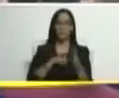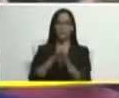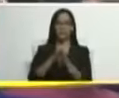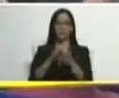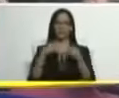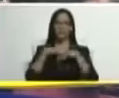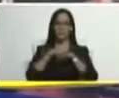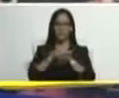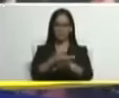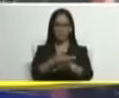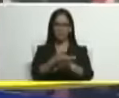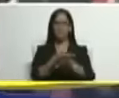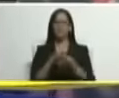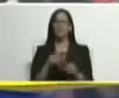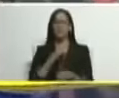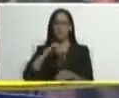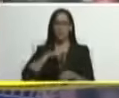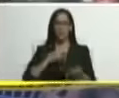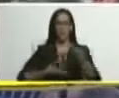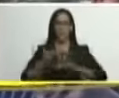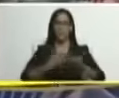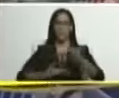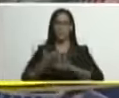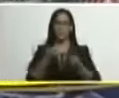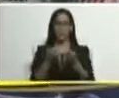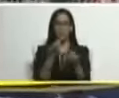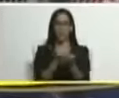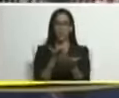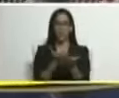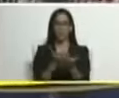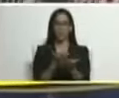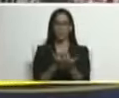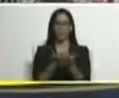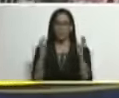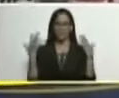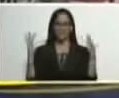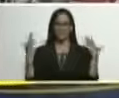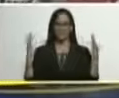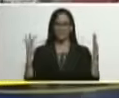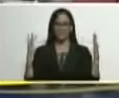integral de nuestra cooperación económica.